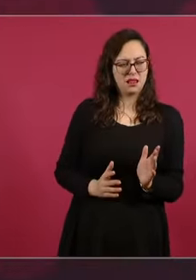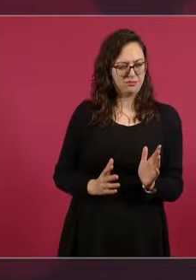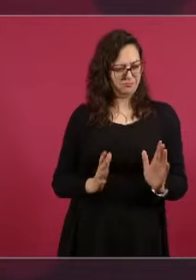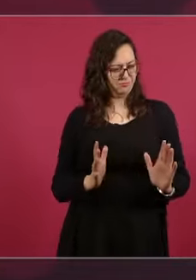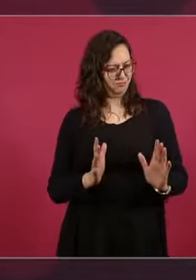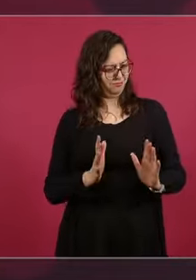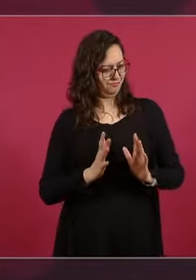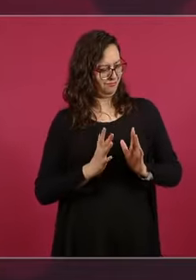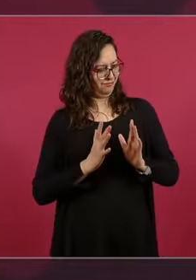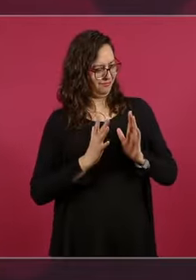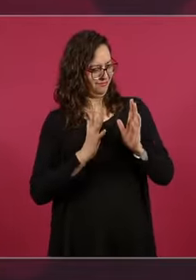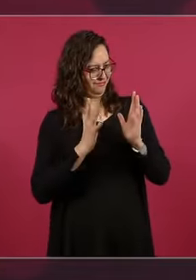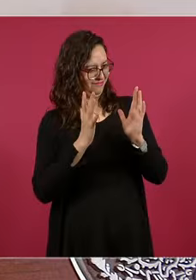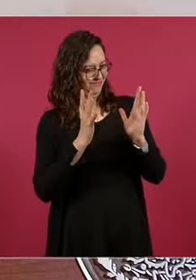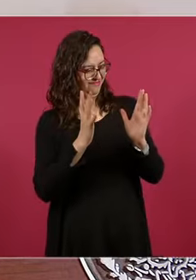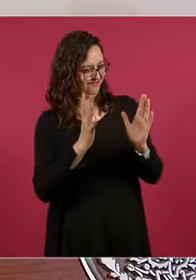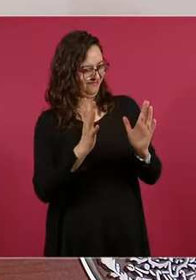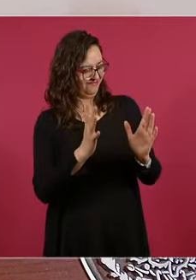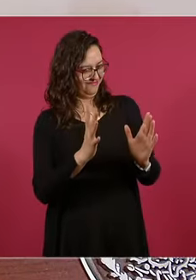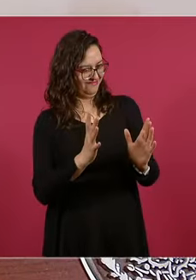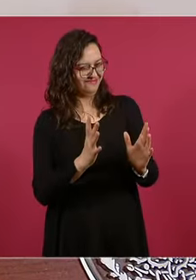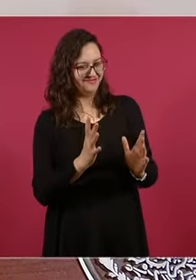de 3,000 a 200,